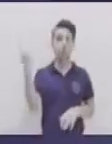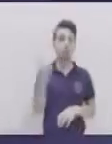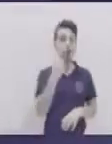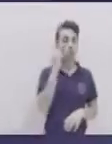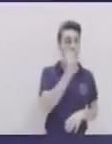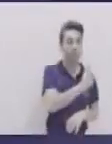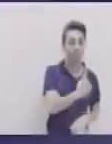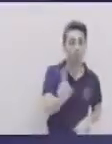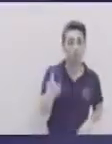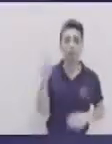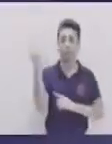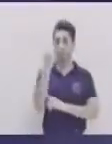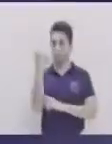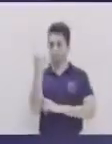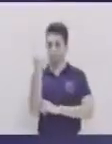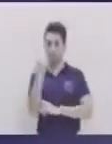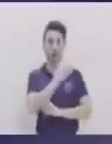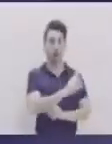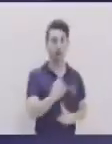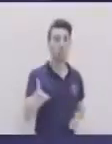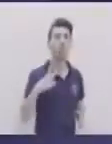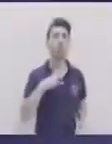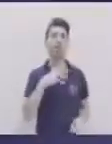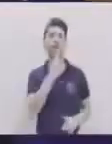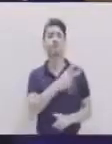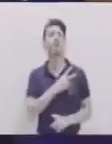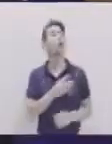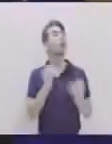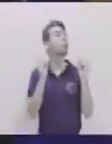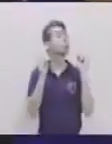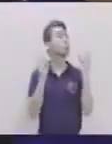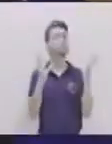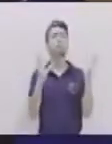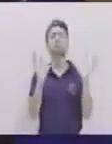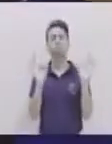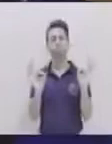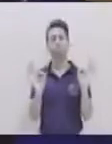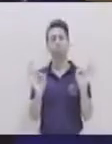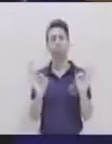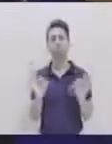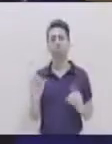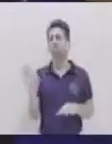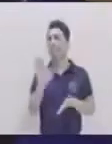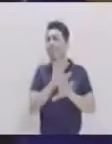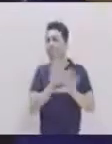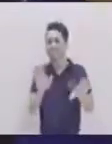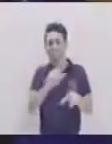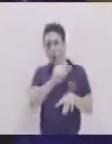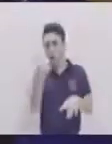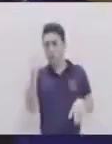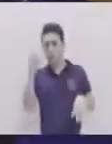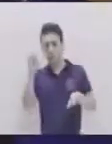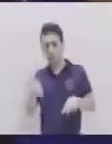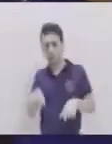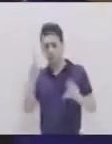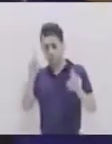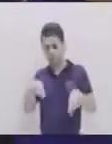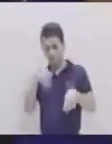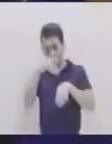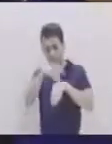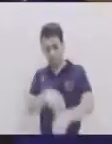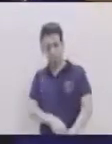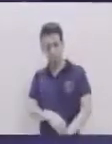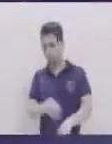y tenemos un valor incalculable. Y nadie nos debe discriminar por